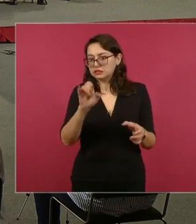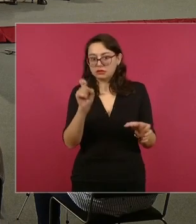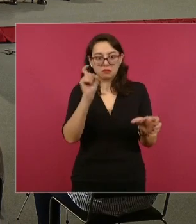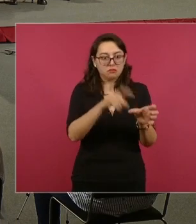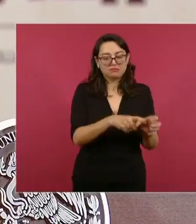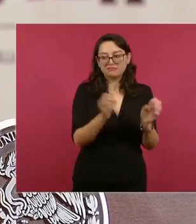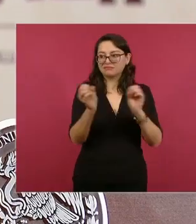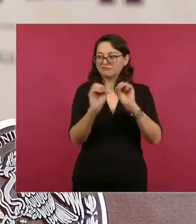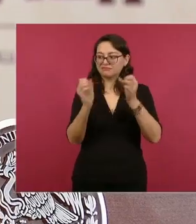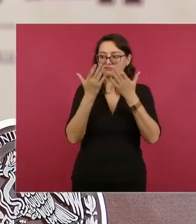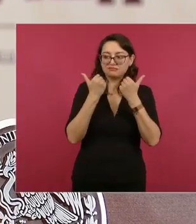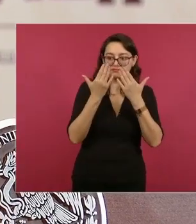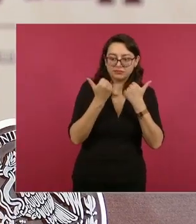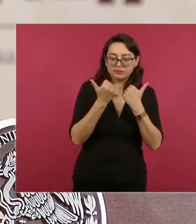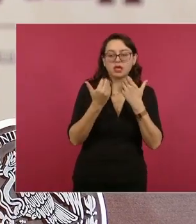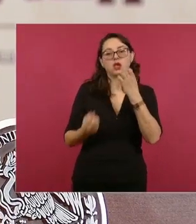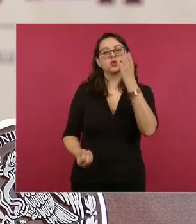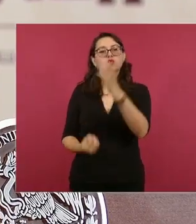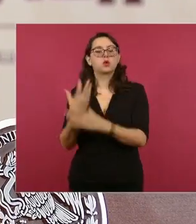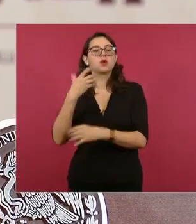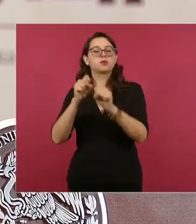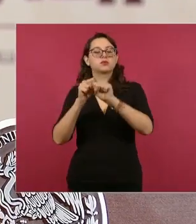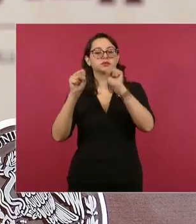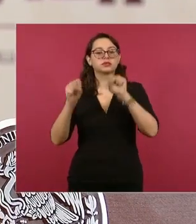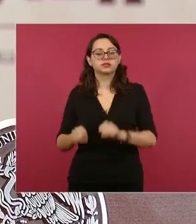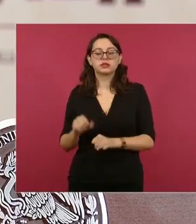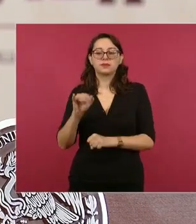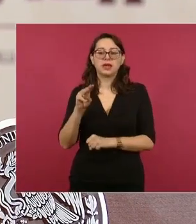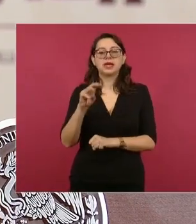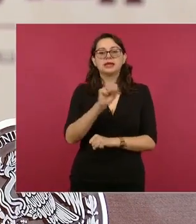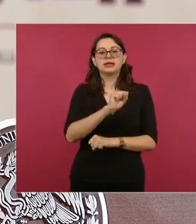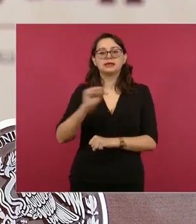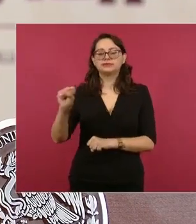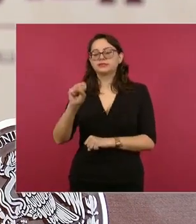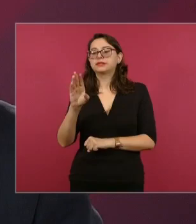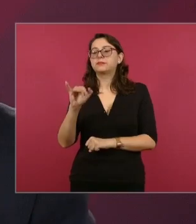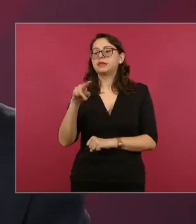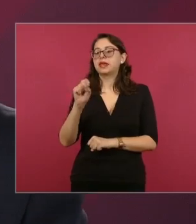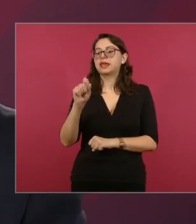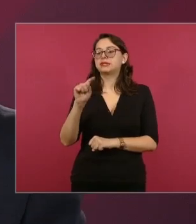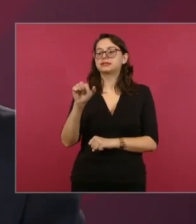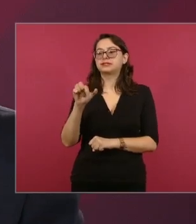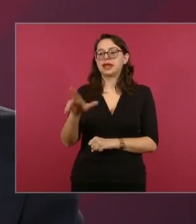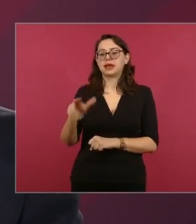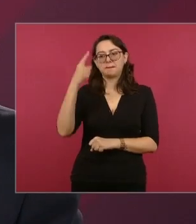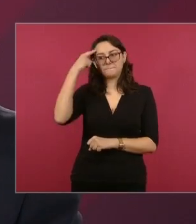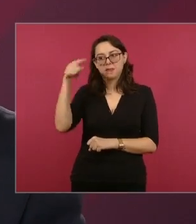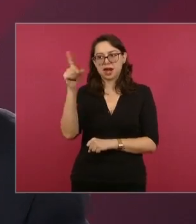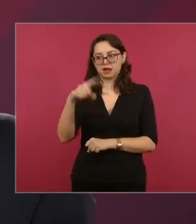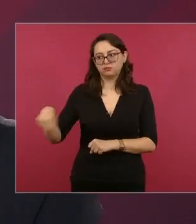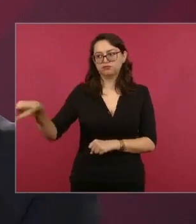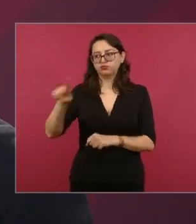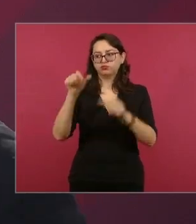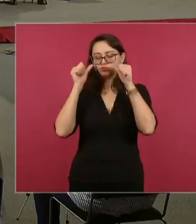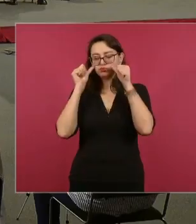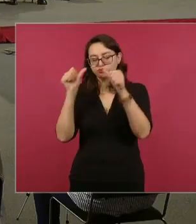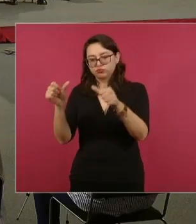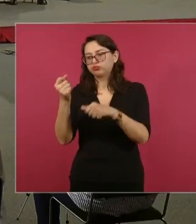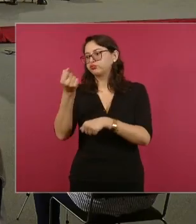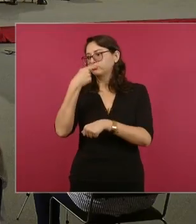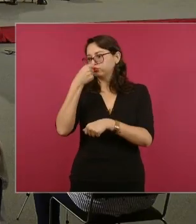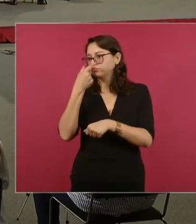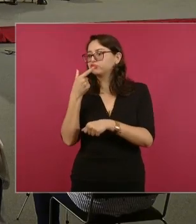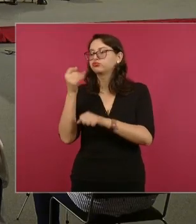dar atención médica, medicamentos, consultas, cirugías y estudios de manera gratuita. Y hoy tenemos un